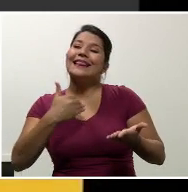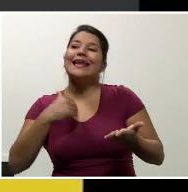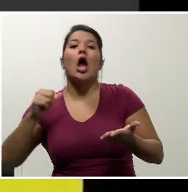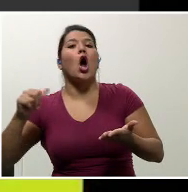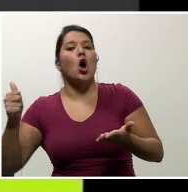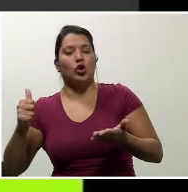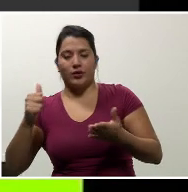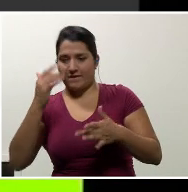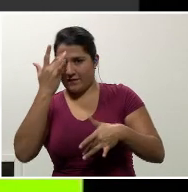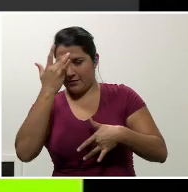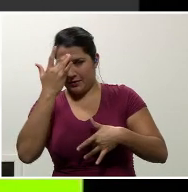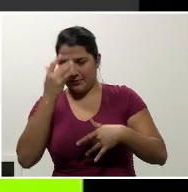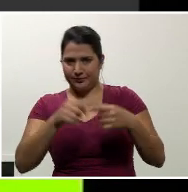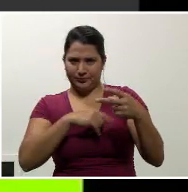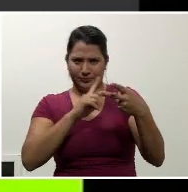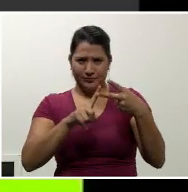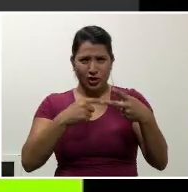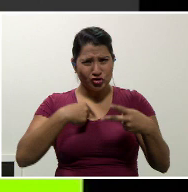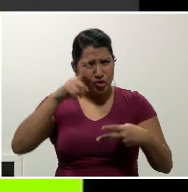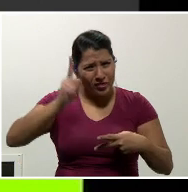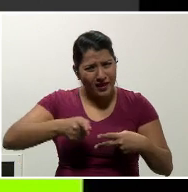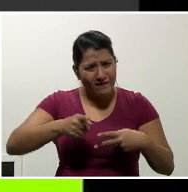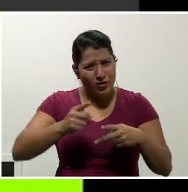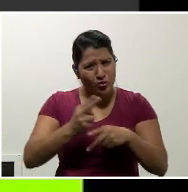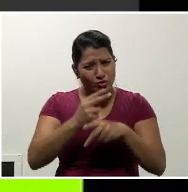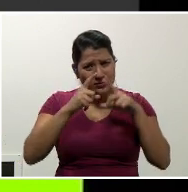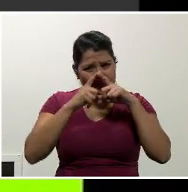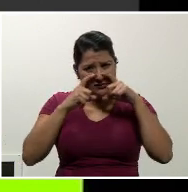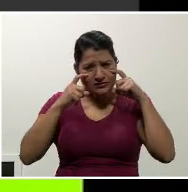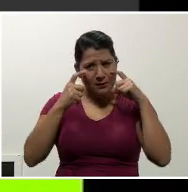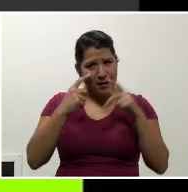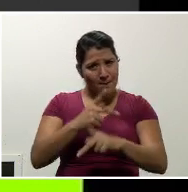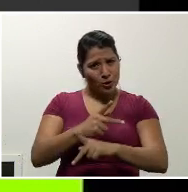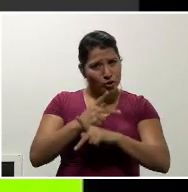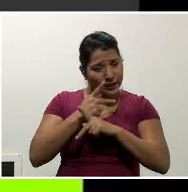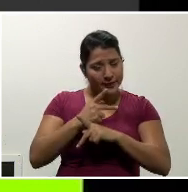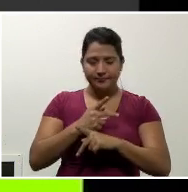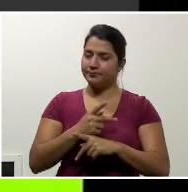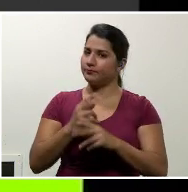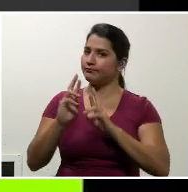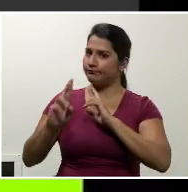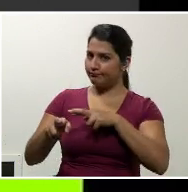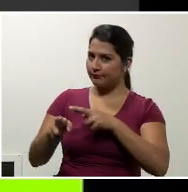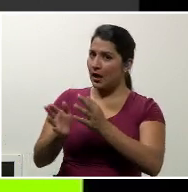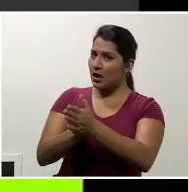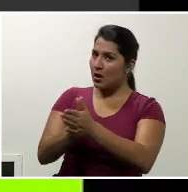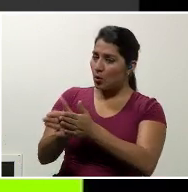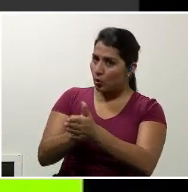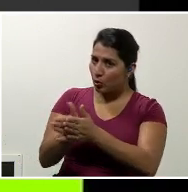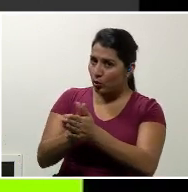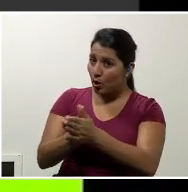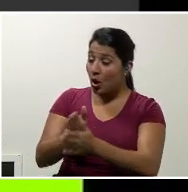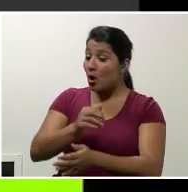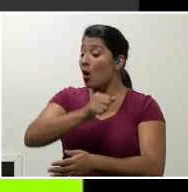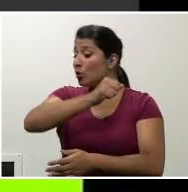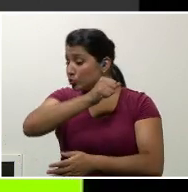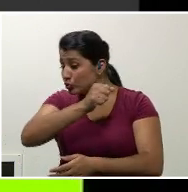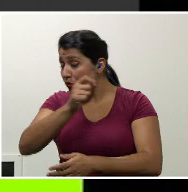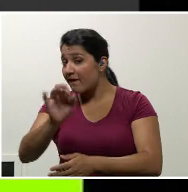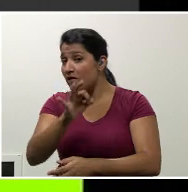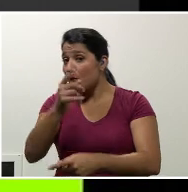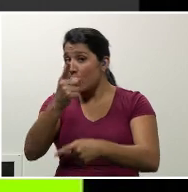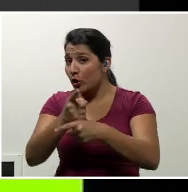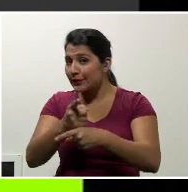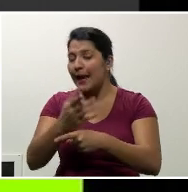Mito 2. ¿Necesito usar mascarilla para protegerme? Realidad, lavarse las manos y protegerse al estornudar es la mejor manera